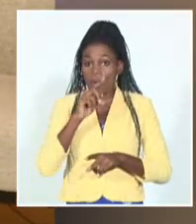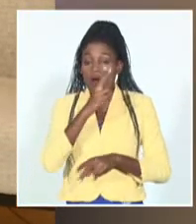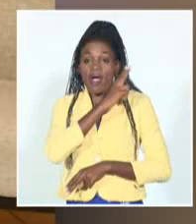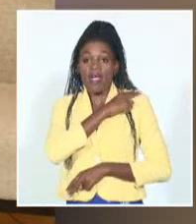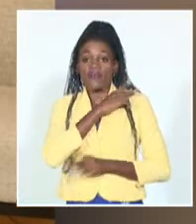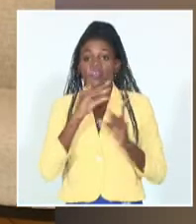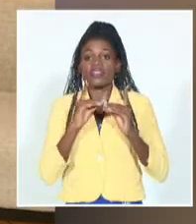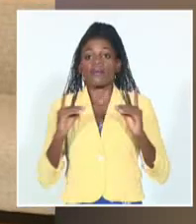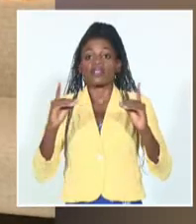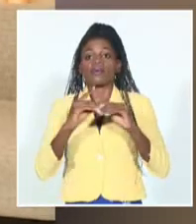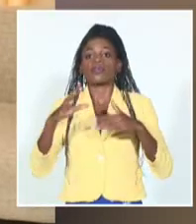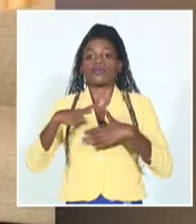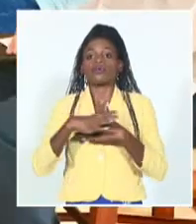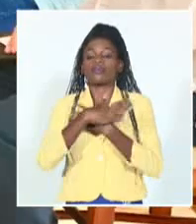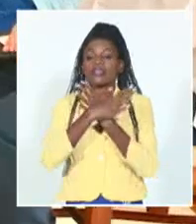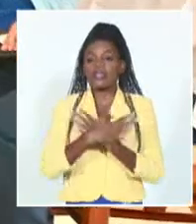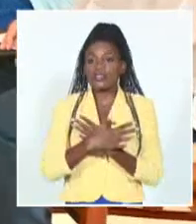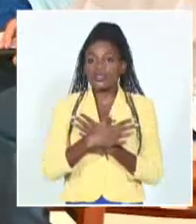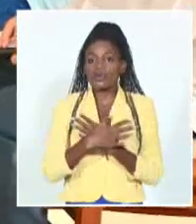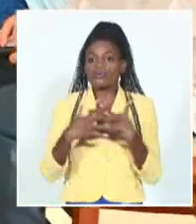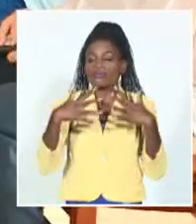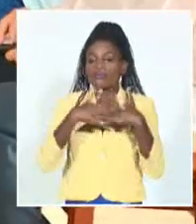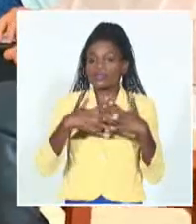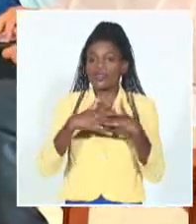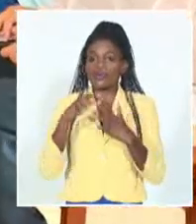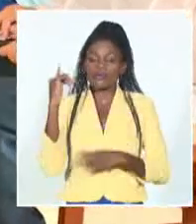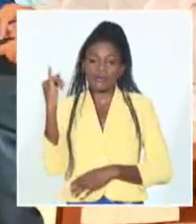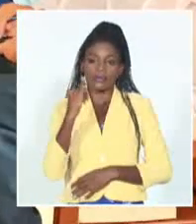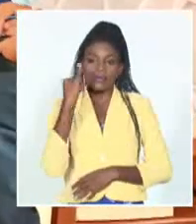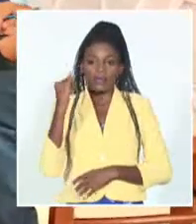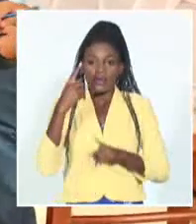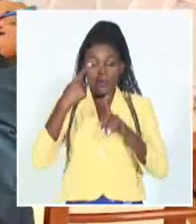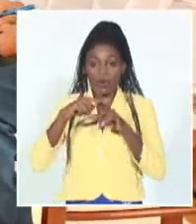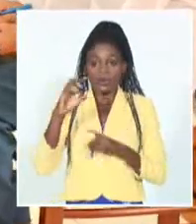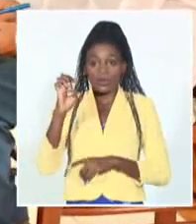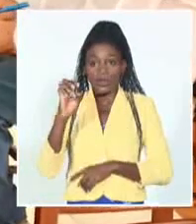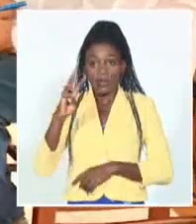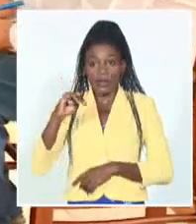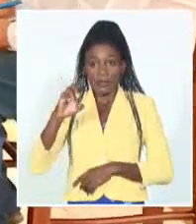Relaciones Internacionales de la organización partidista, Emilio Lozada García.